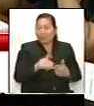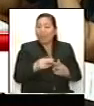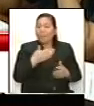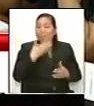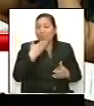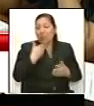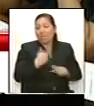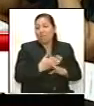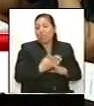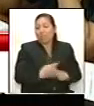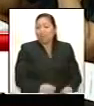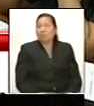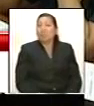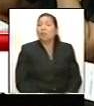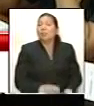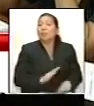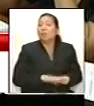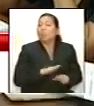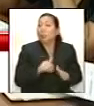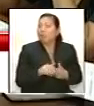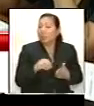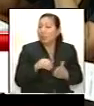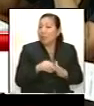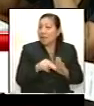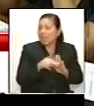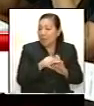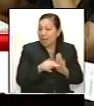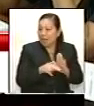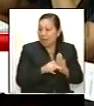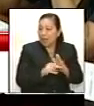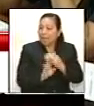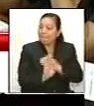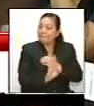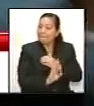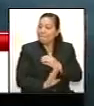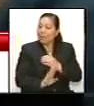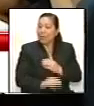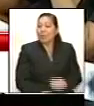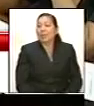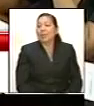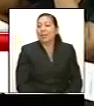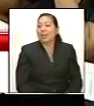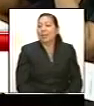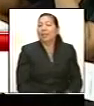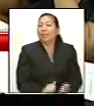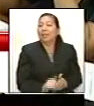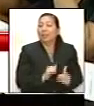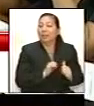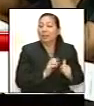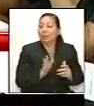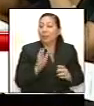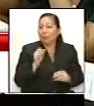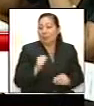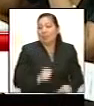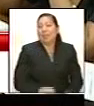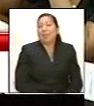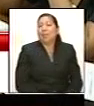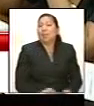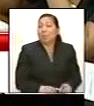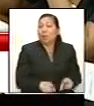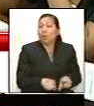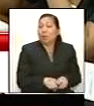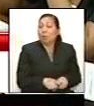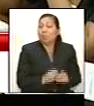mejores intenciones, sobre todo de cumplir la norma y de proteger, digamos, al ciudadano que ha sido afectado en sus derechos. Pero también